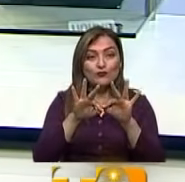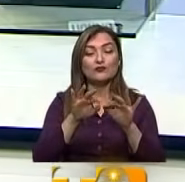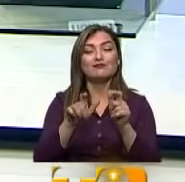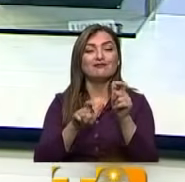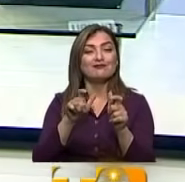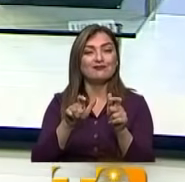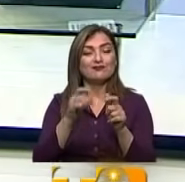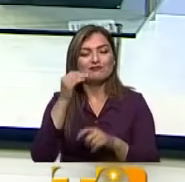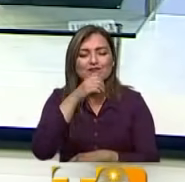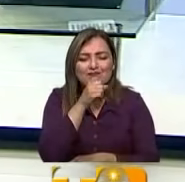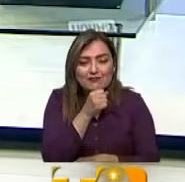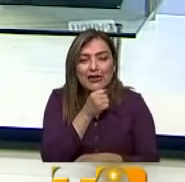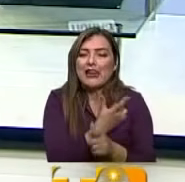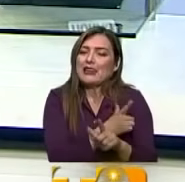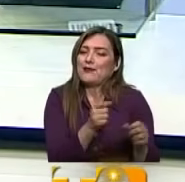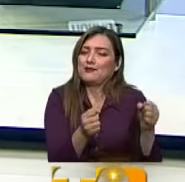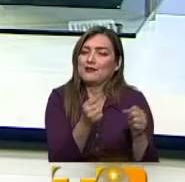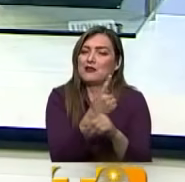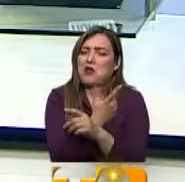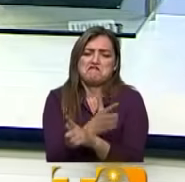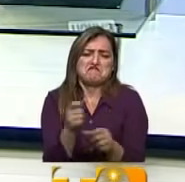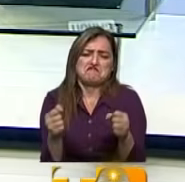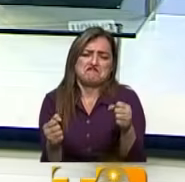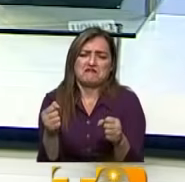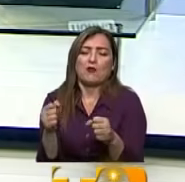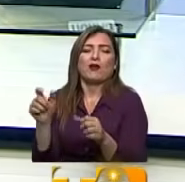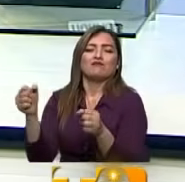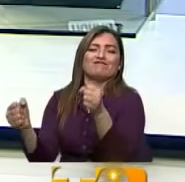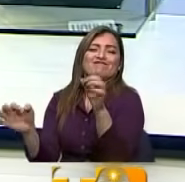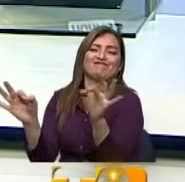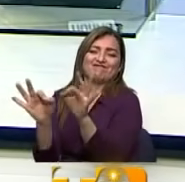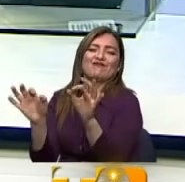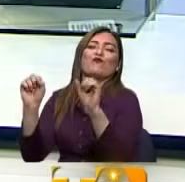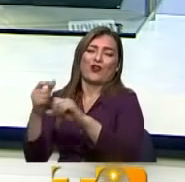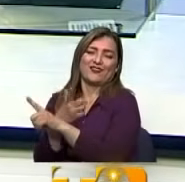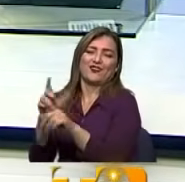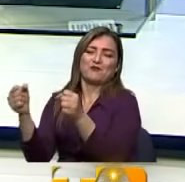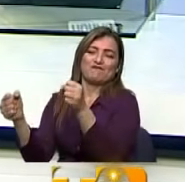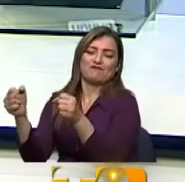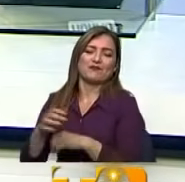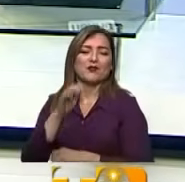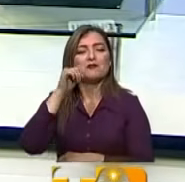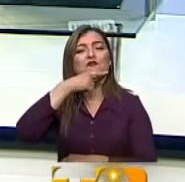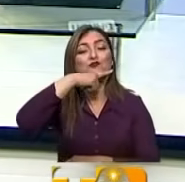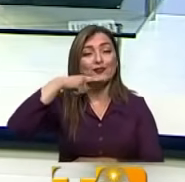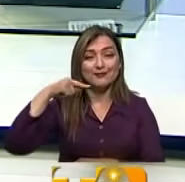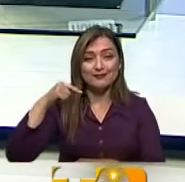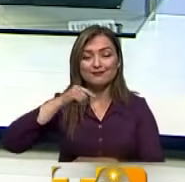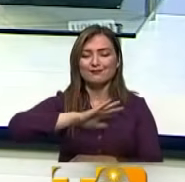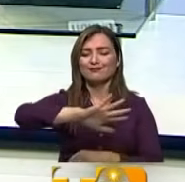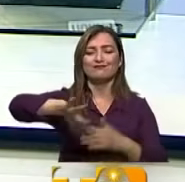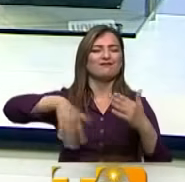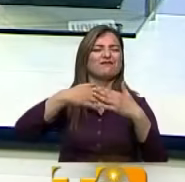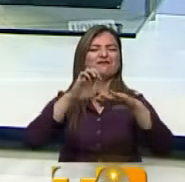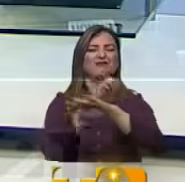las personas de la tercera edad, personas con discapacidad y quienes conduzcan autos eléctricos. El día de mañana es feriado en todo el país, por